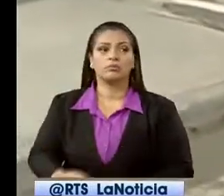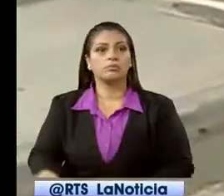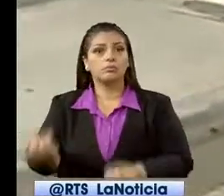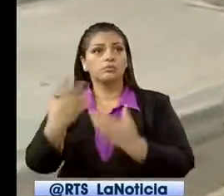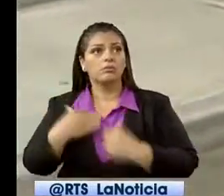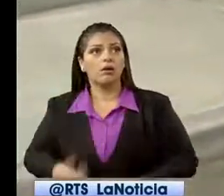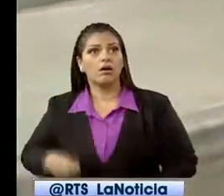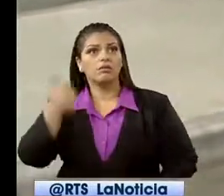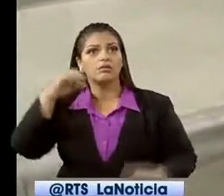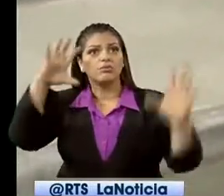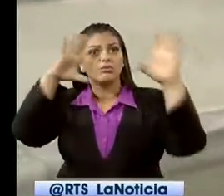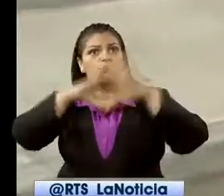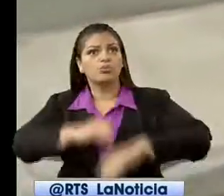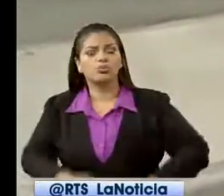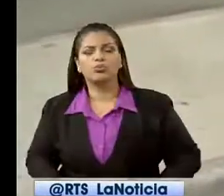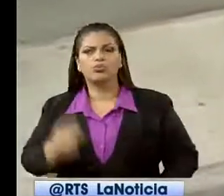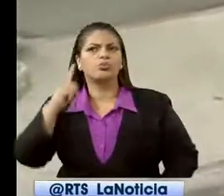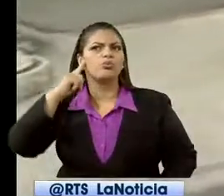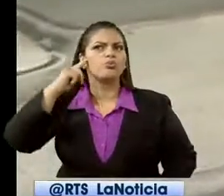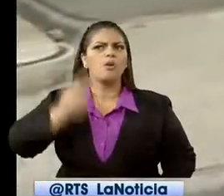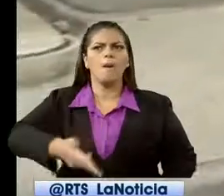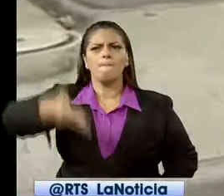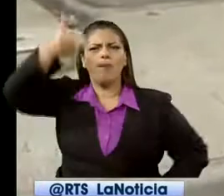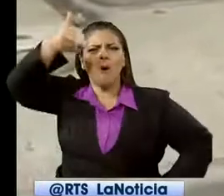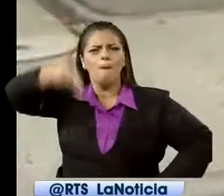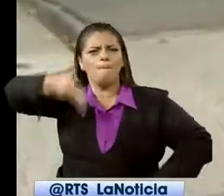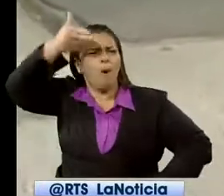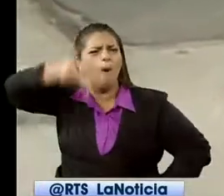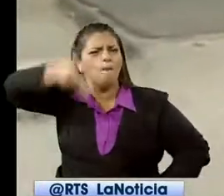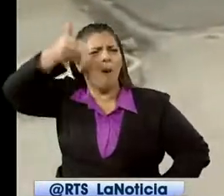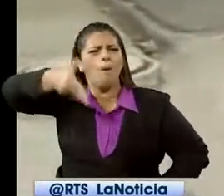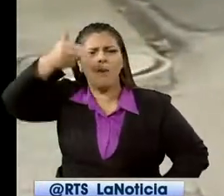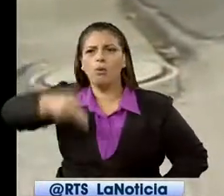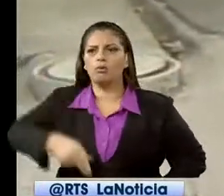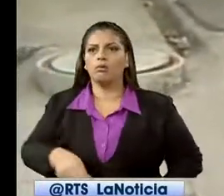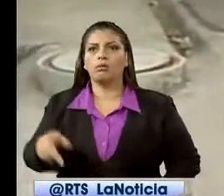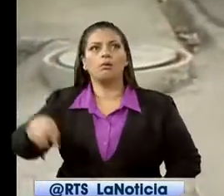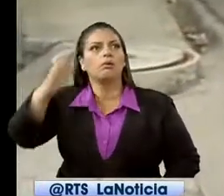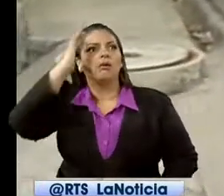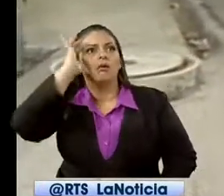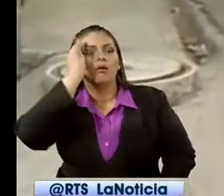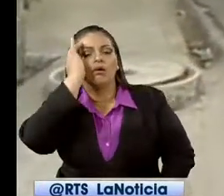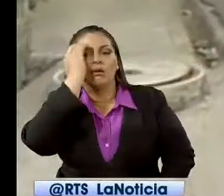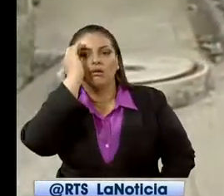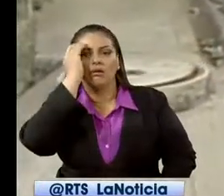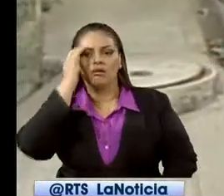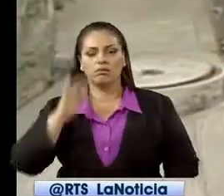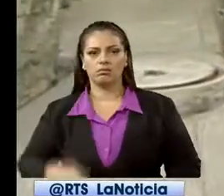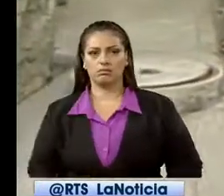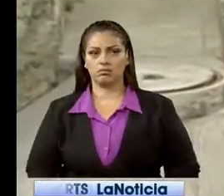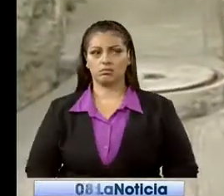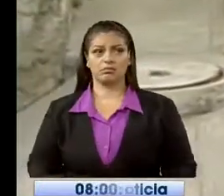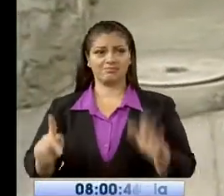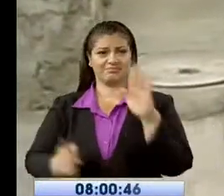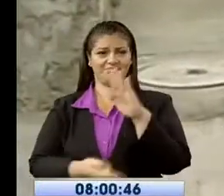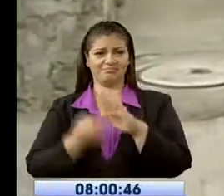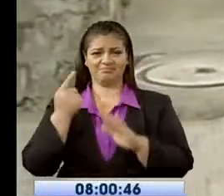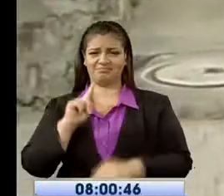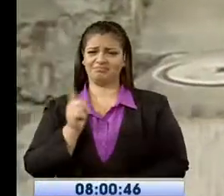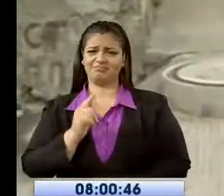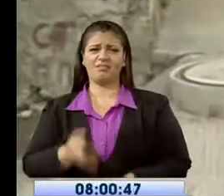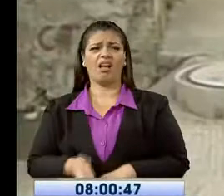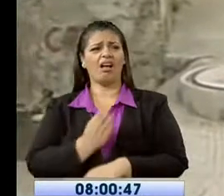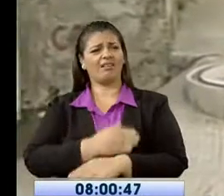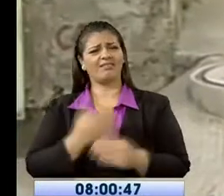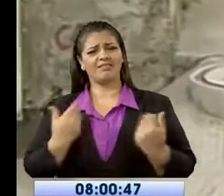aquí, algunos disparos se escucharon, y eso es algo que los tiene un poco preocupados, porque no es la primera vez que ocurre esto. Señora,